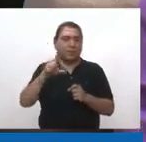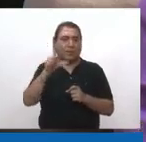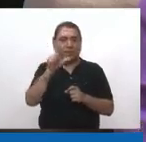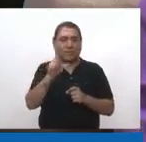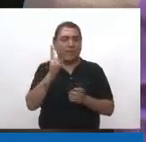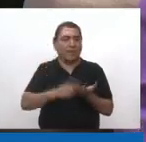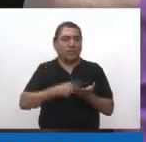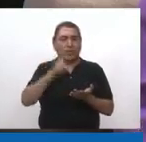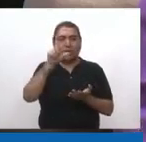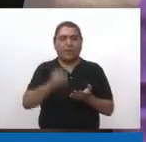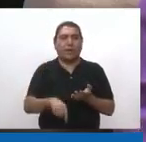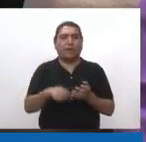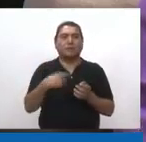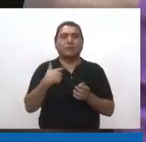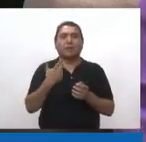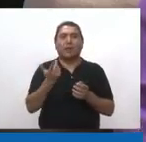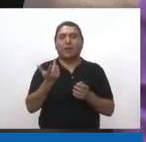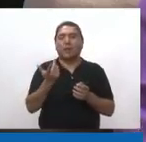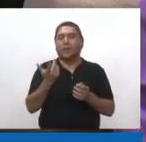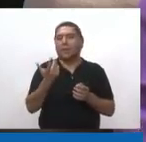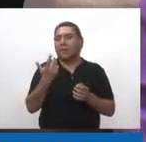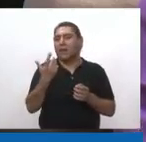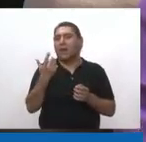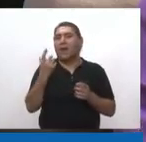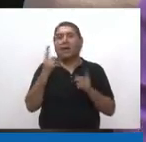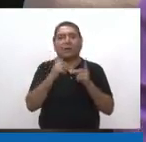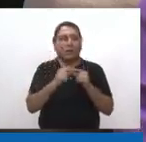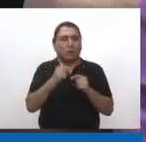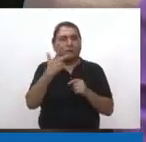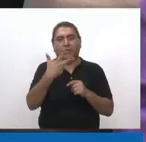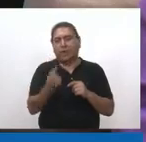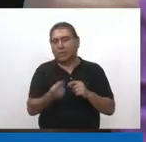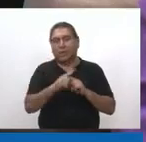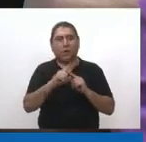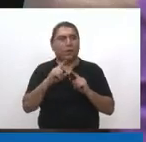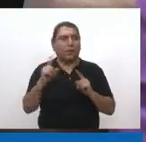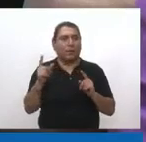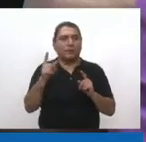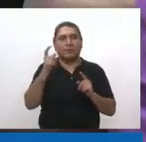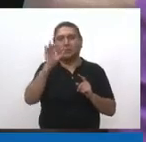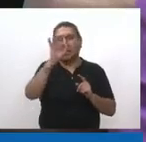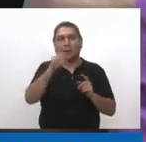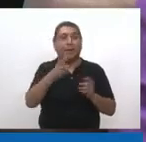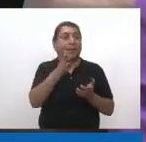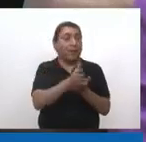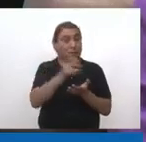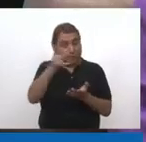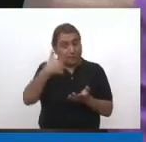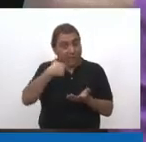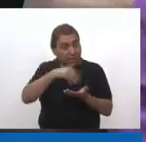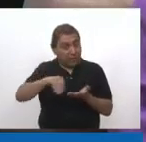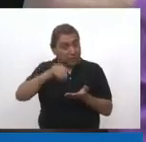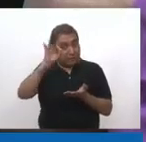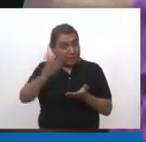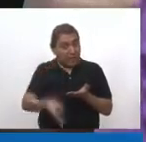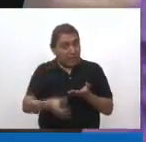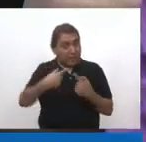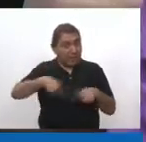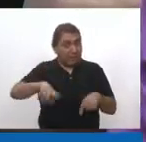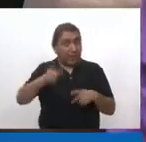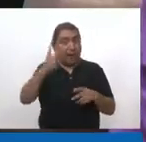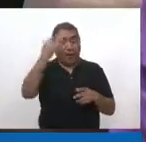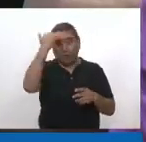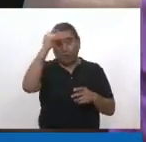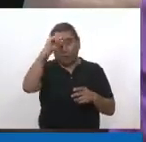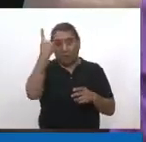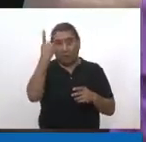federales. No debe vulnerar la jerarquía del artículo 31. Los que saben derecho, señor senador, saben que la